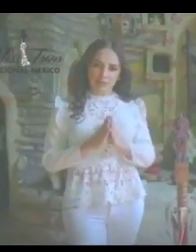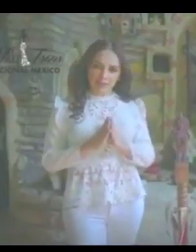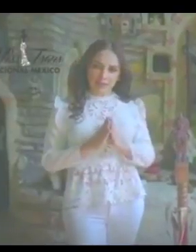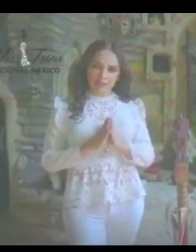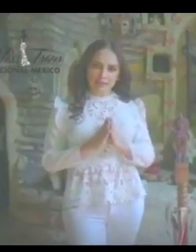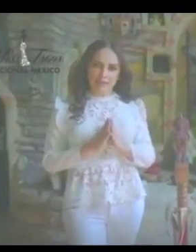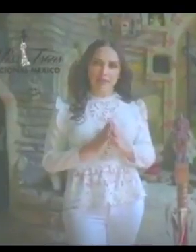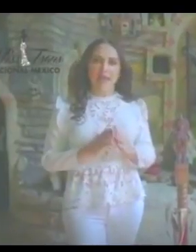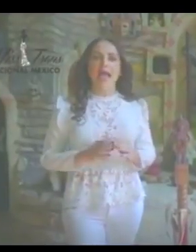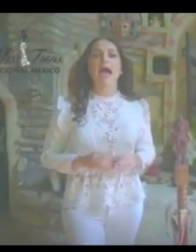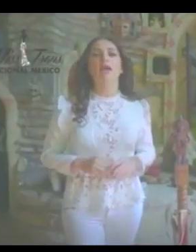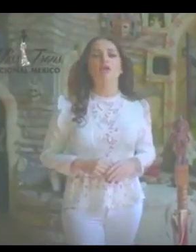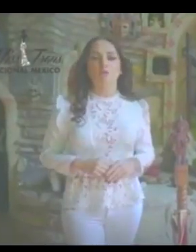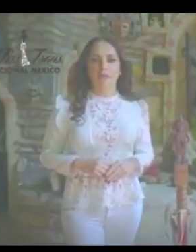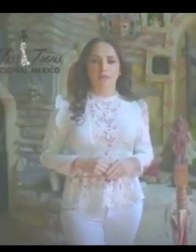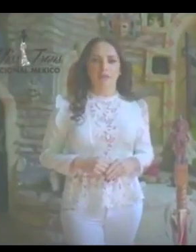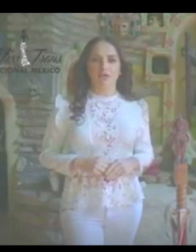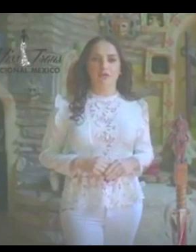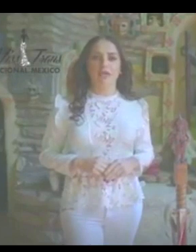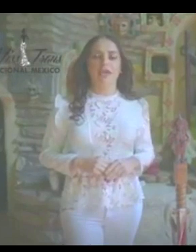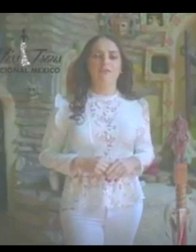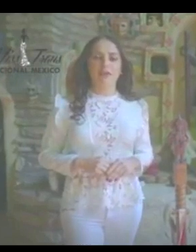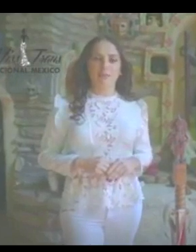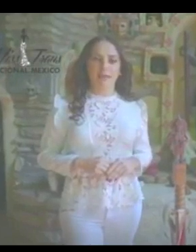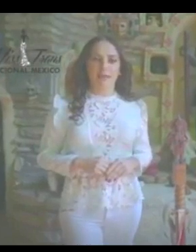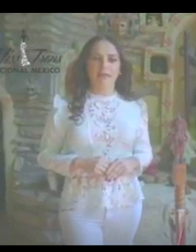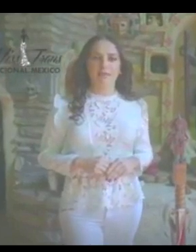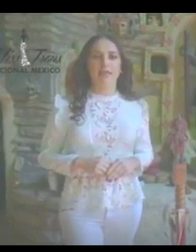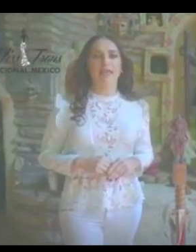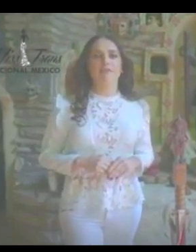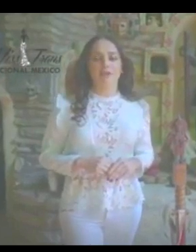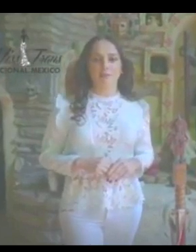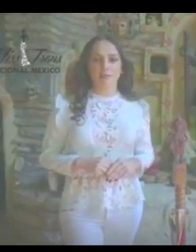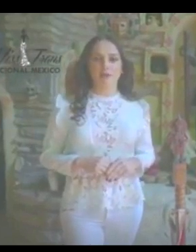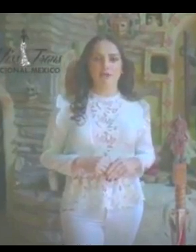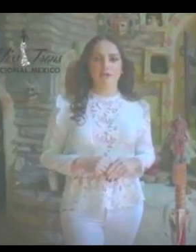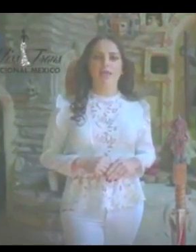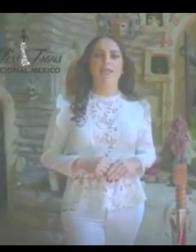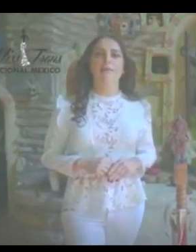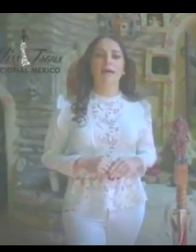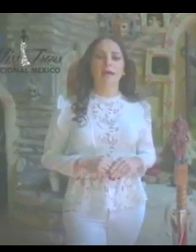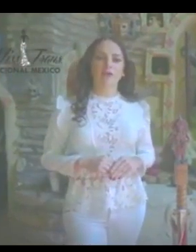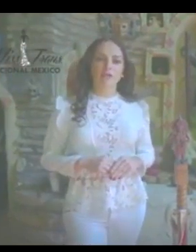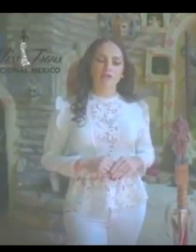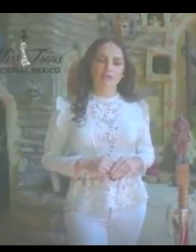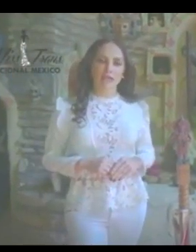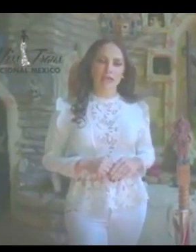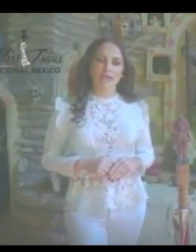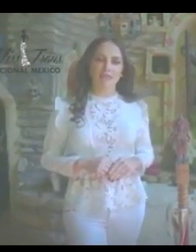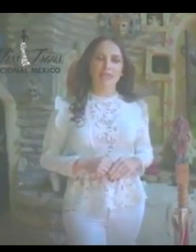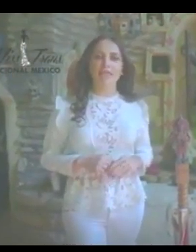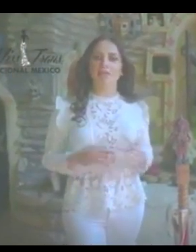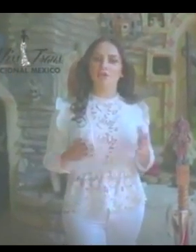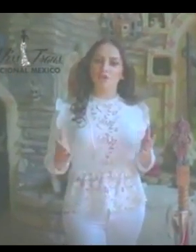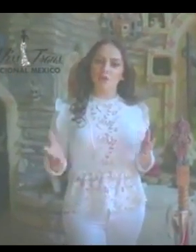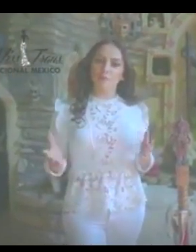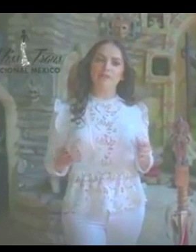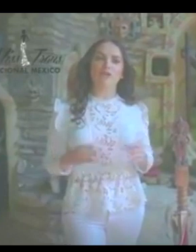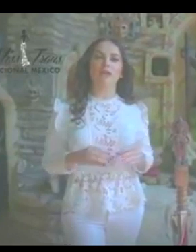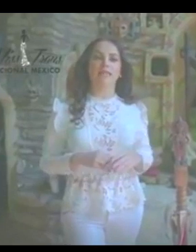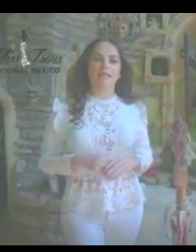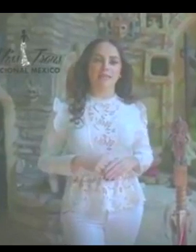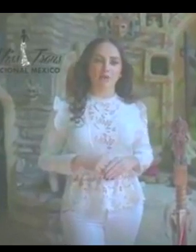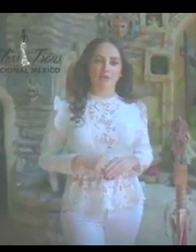queremos agradecer a los médicos, enfermeras, enfermeros y trabajadores sociales y a todo